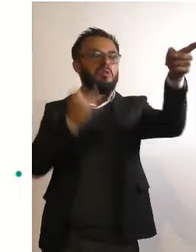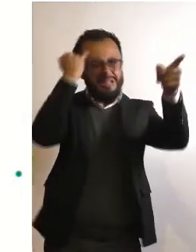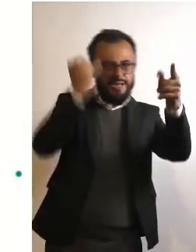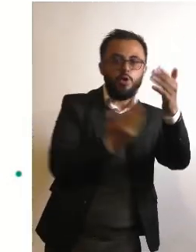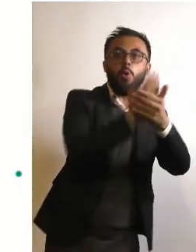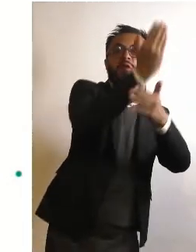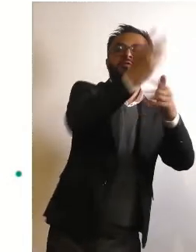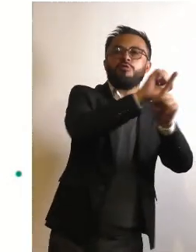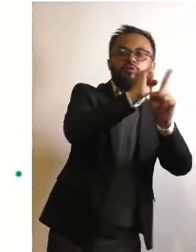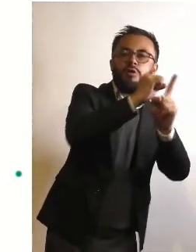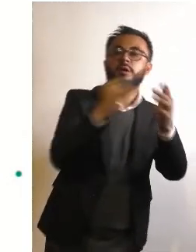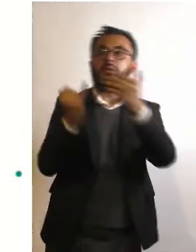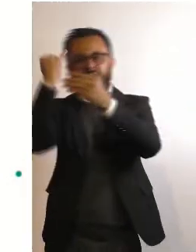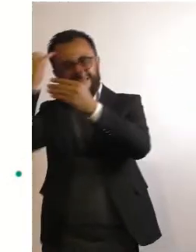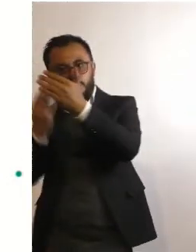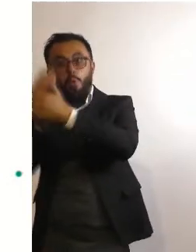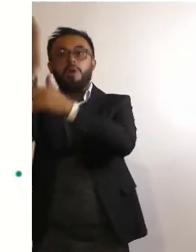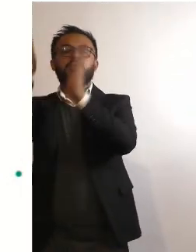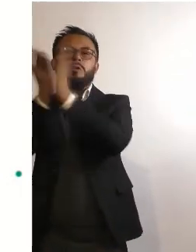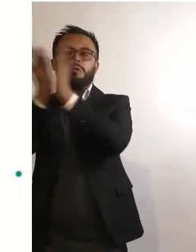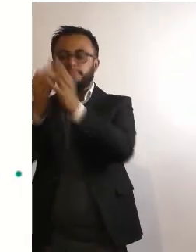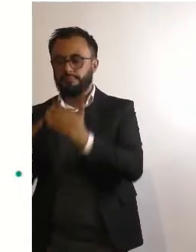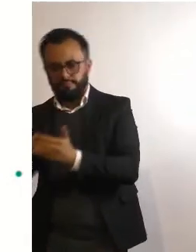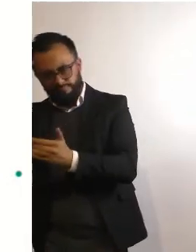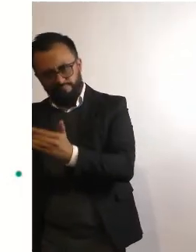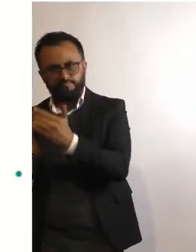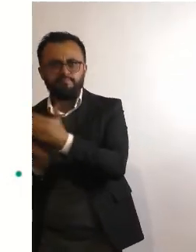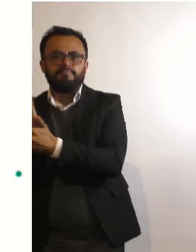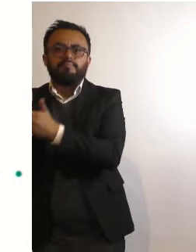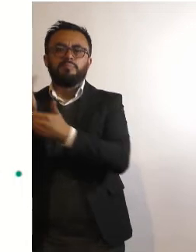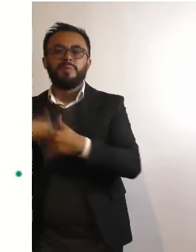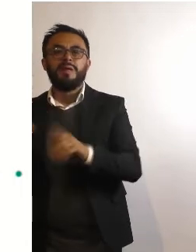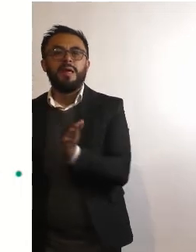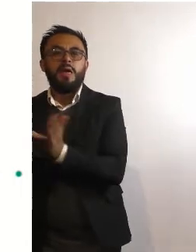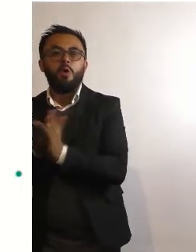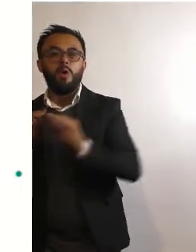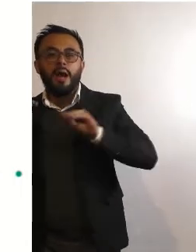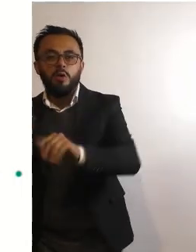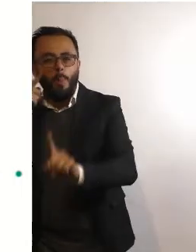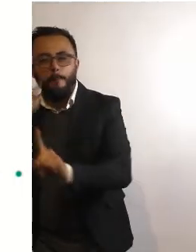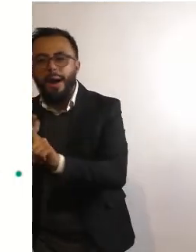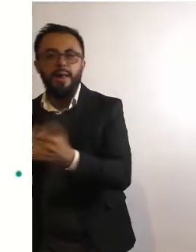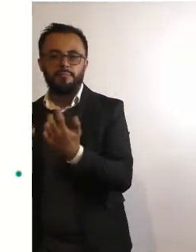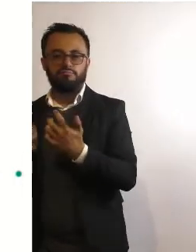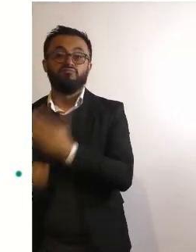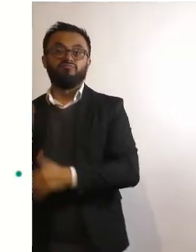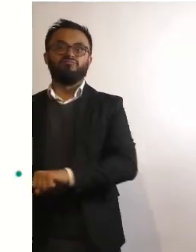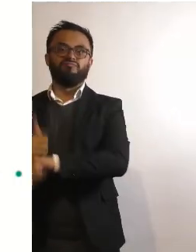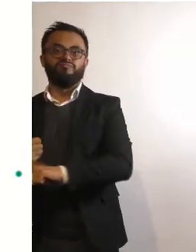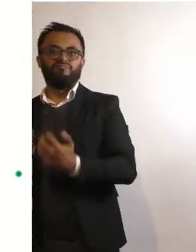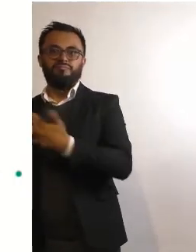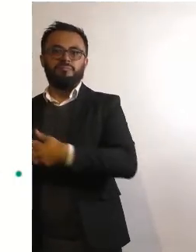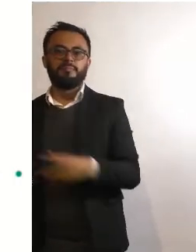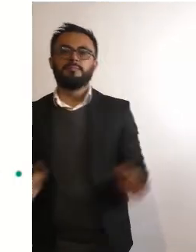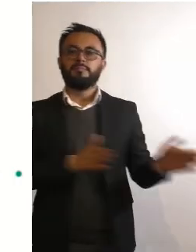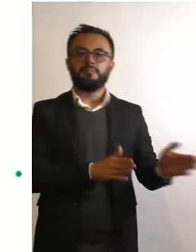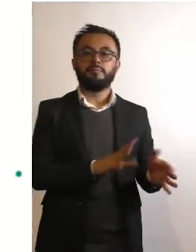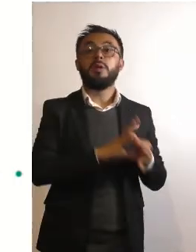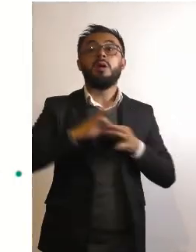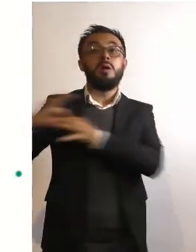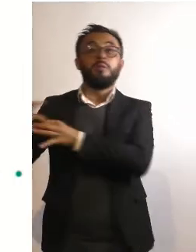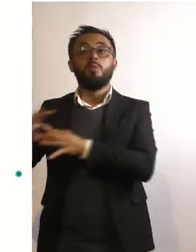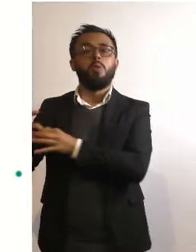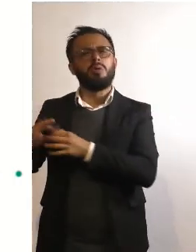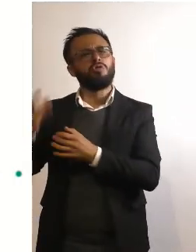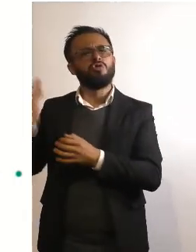educación e investigación para el emprendimiento y innovación en la propuesta de valor, en conjunto con la triada, nuestra